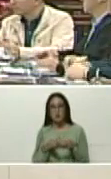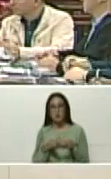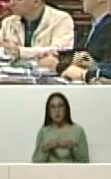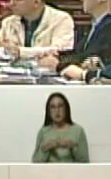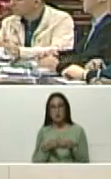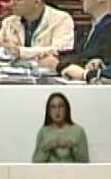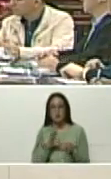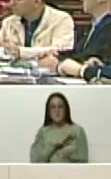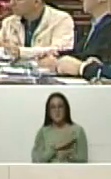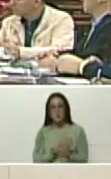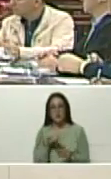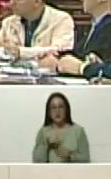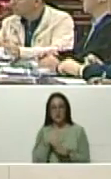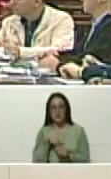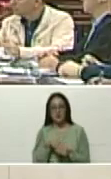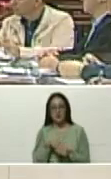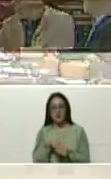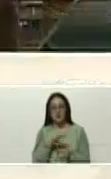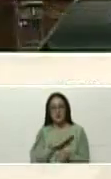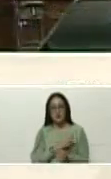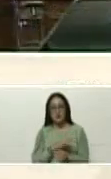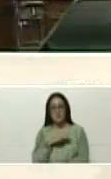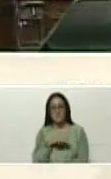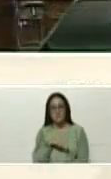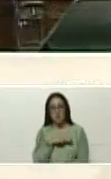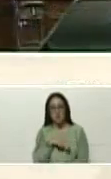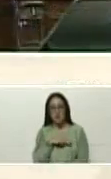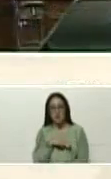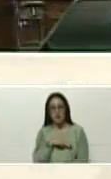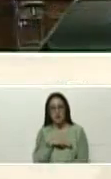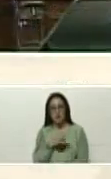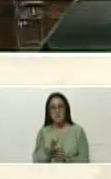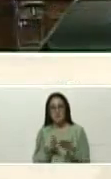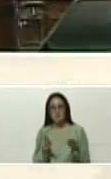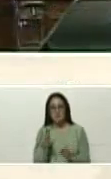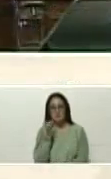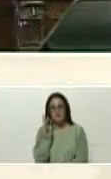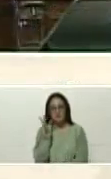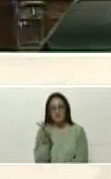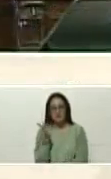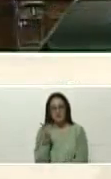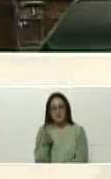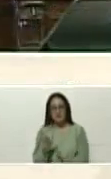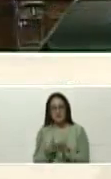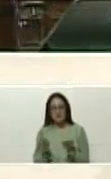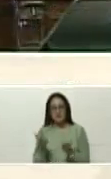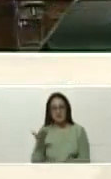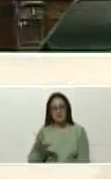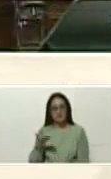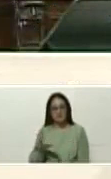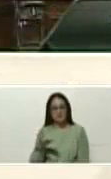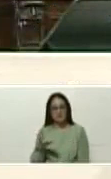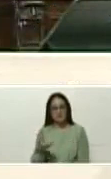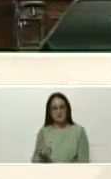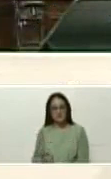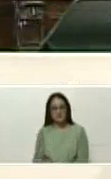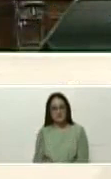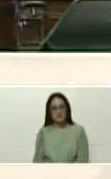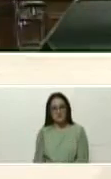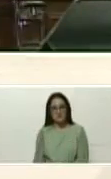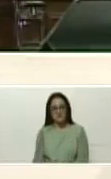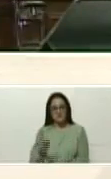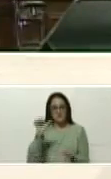poder electoral, del poder moral. En el libro azul, que es un libro fundamental, luego habla y